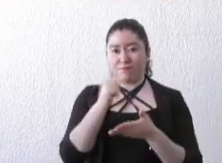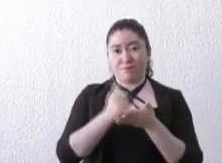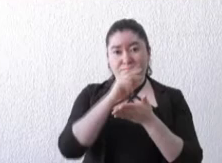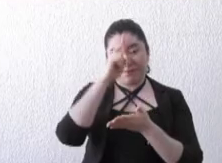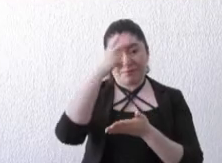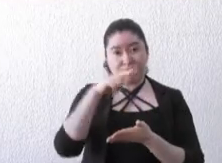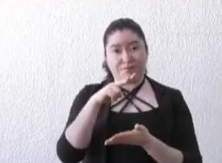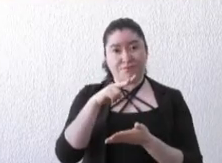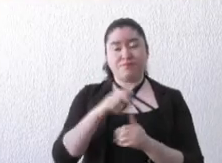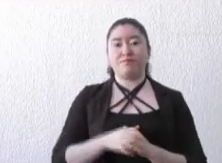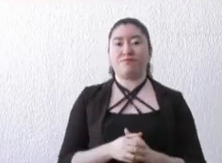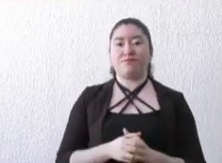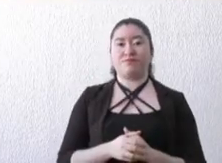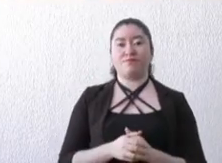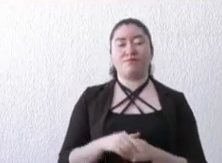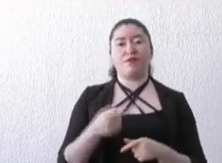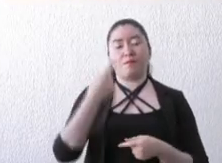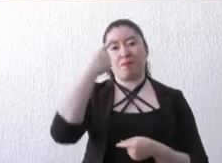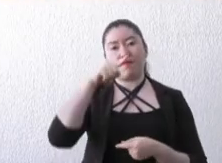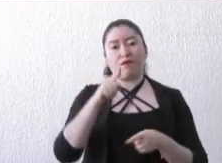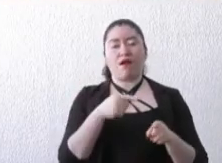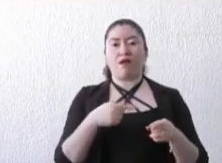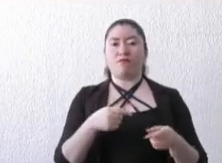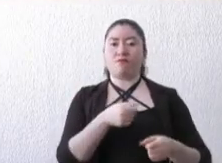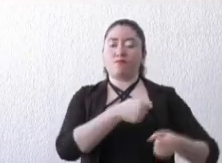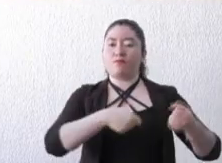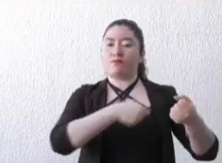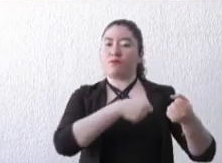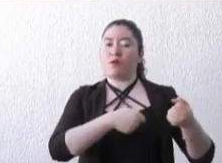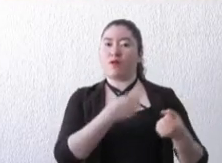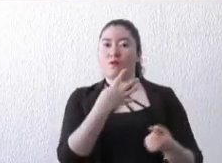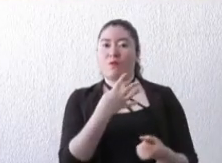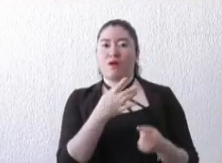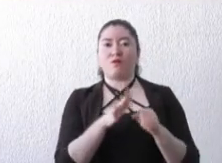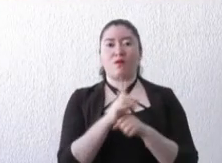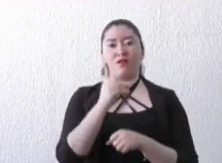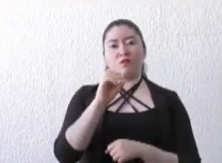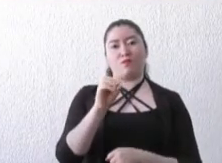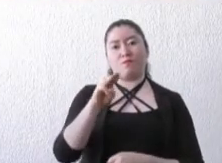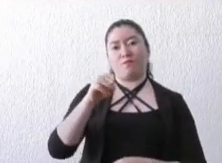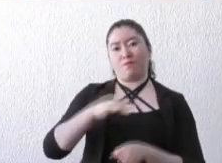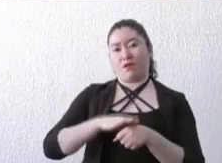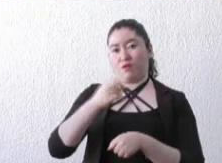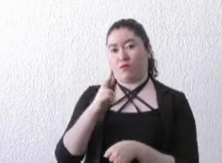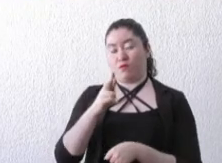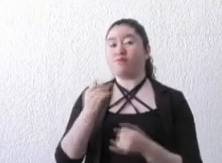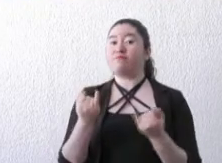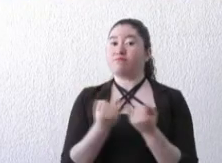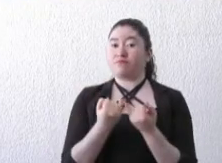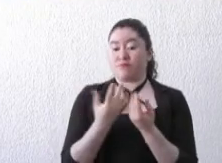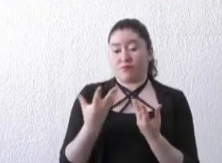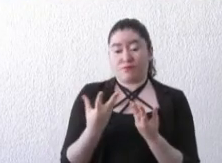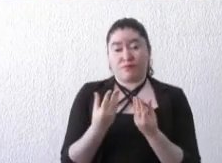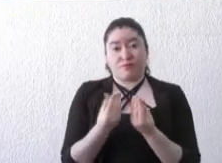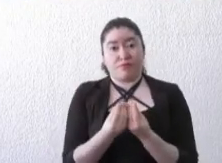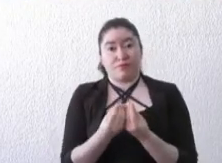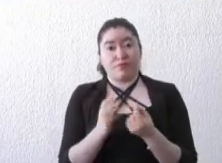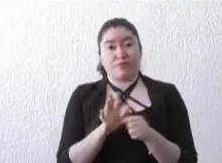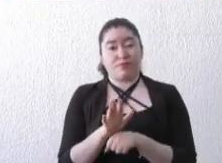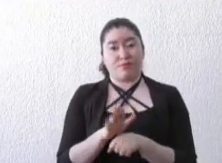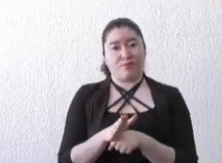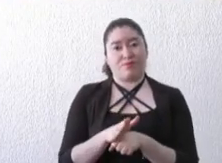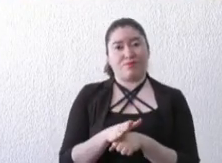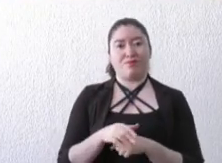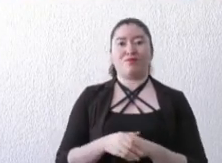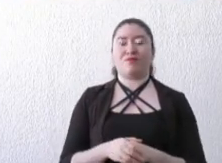Telemann, fragmento del concierto para cuatro violines en do mayor, en diálogo con de Carl